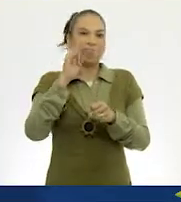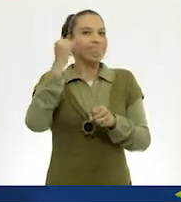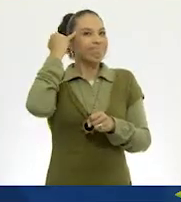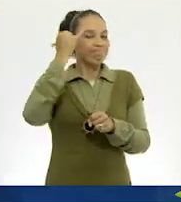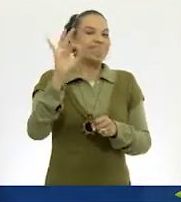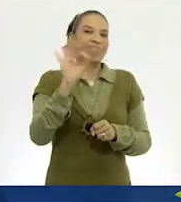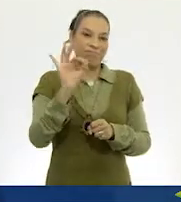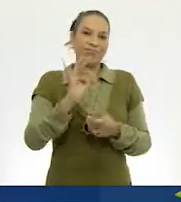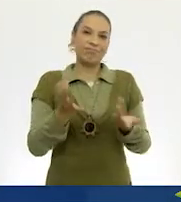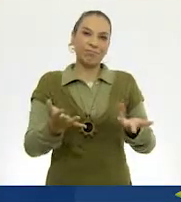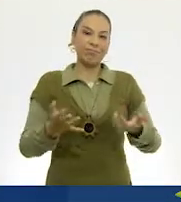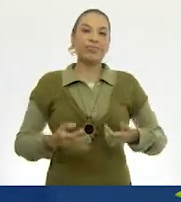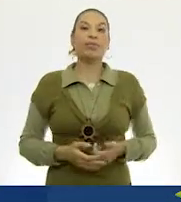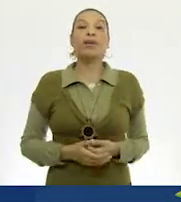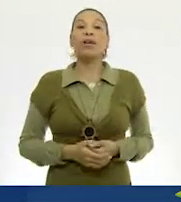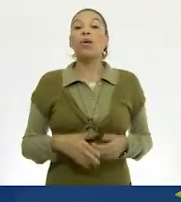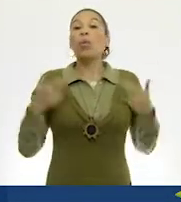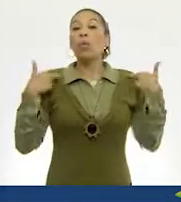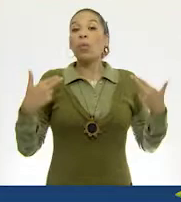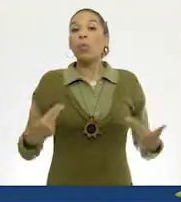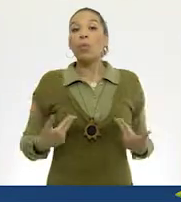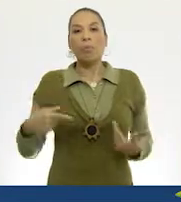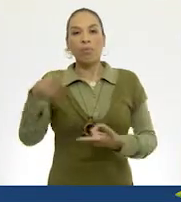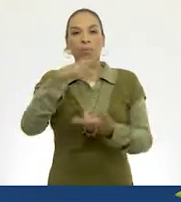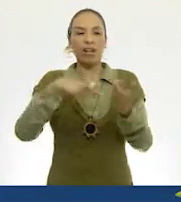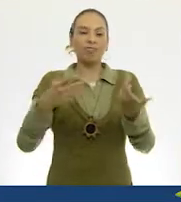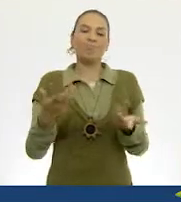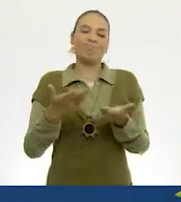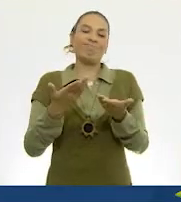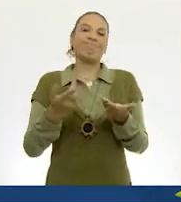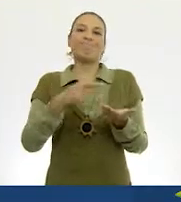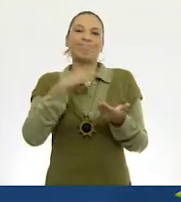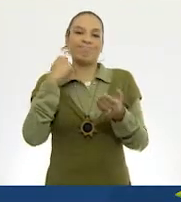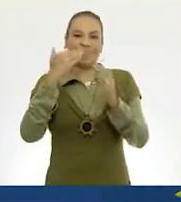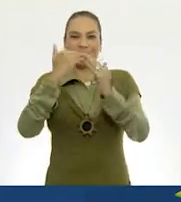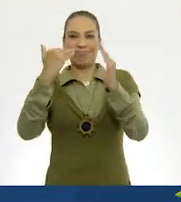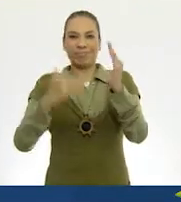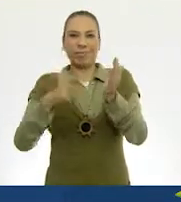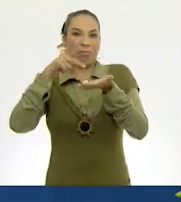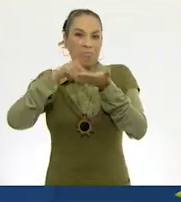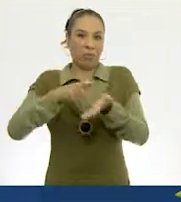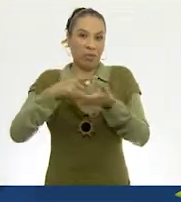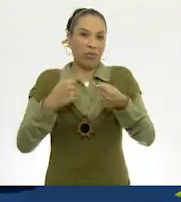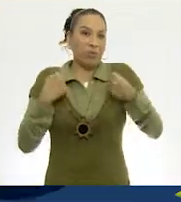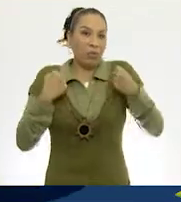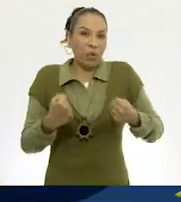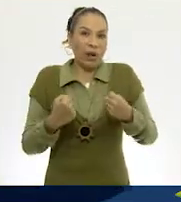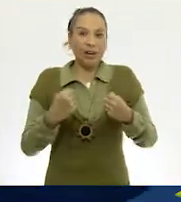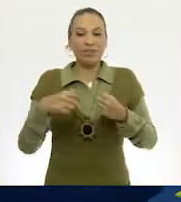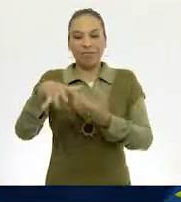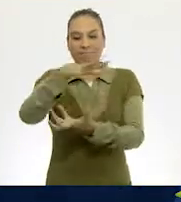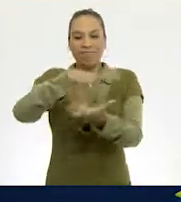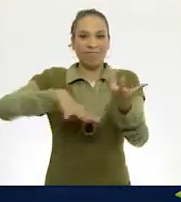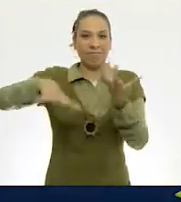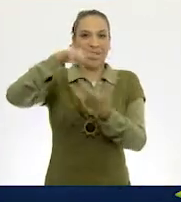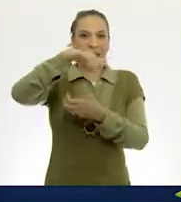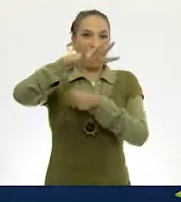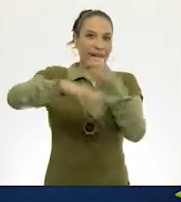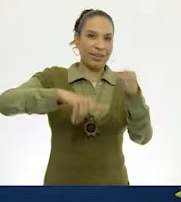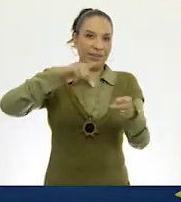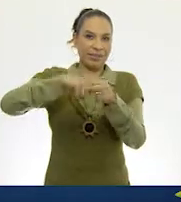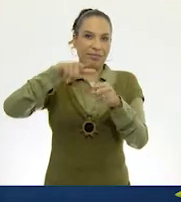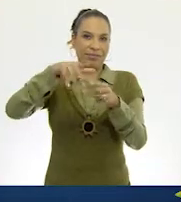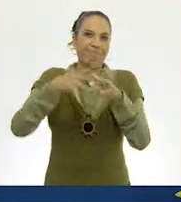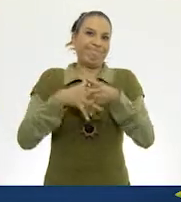idea. Los humanos estaban en desventaja en cuanto a peso y fuerza frente a la mayoría de las especies